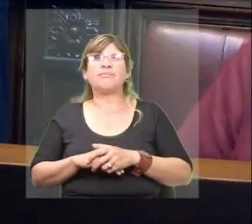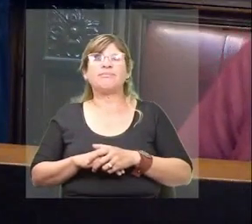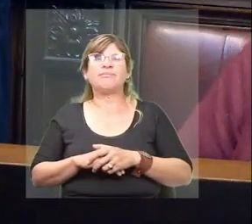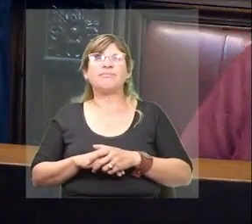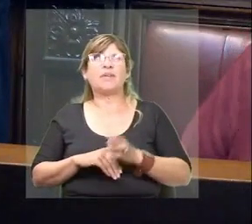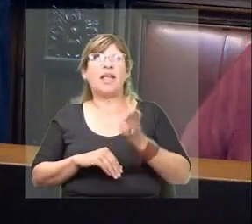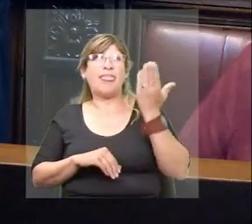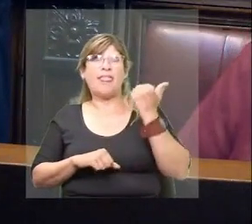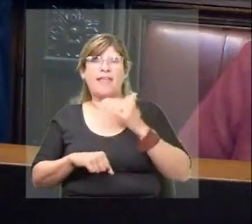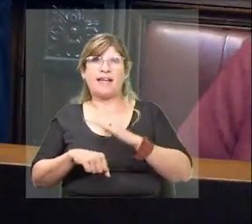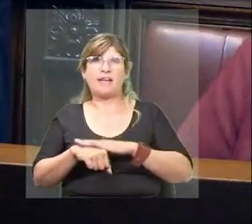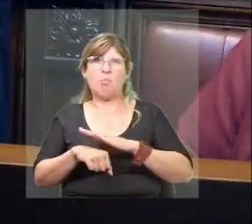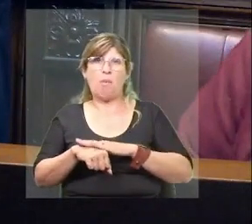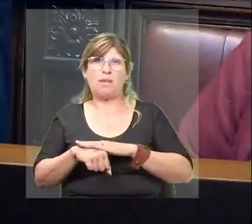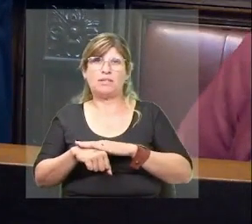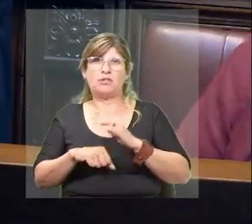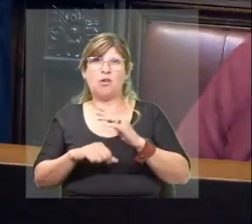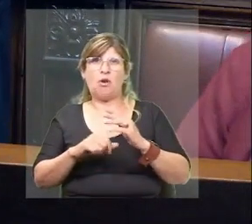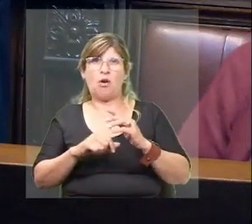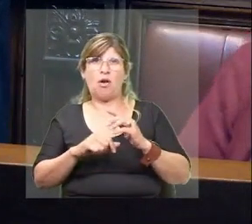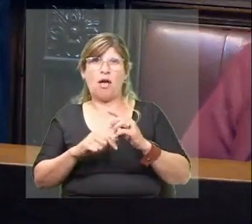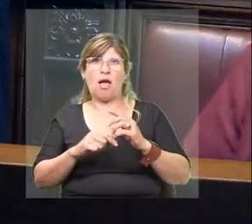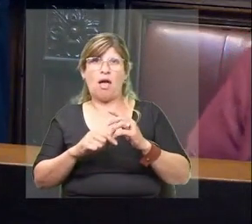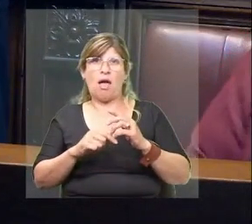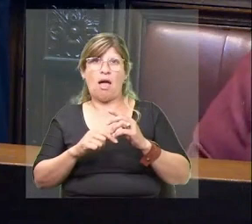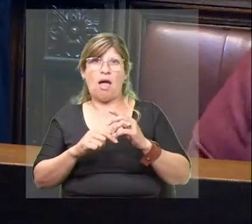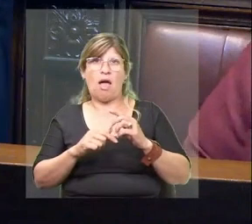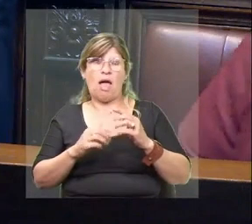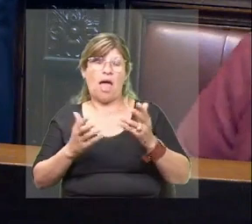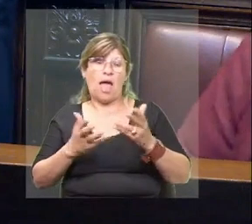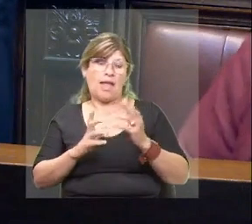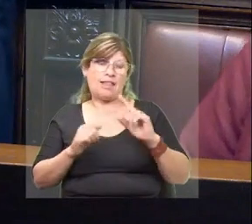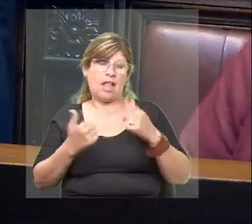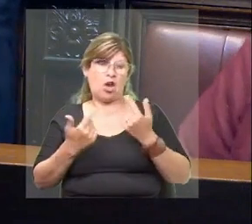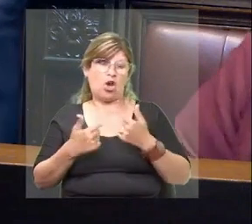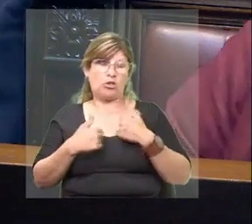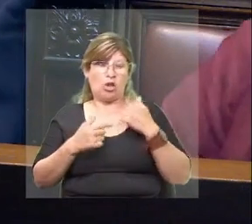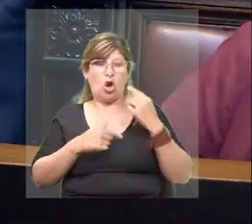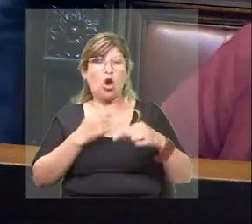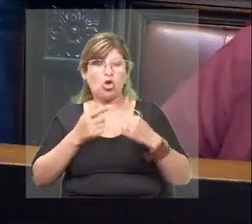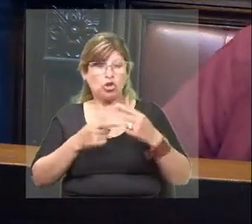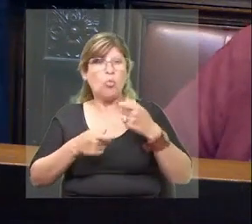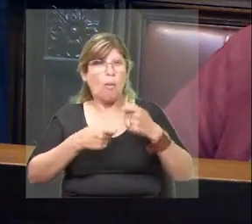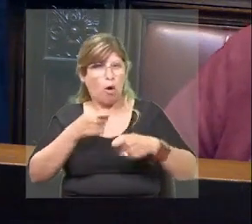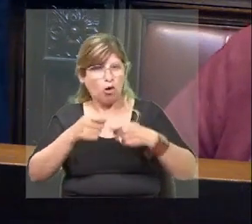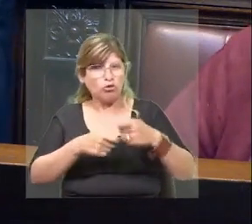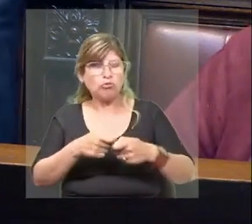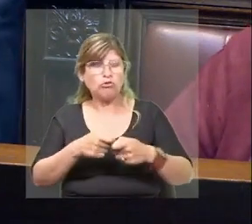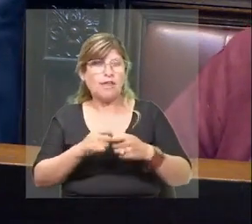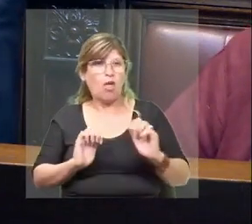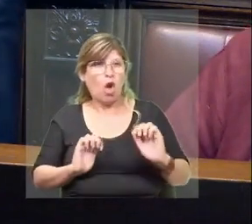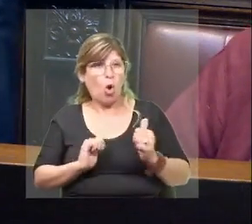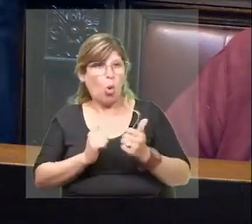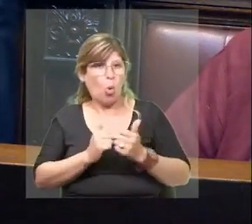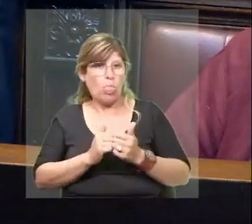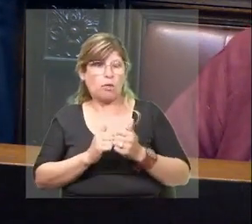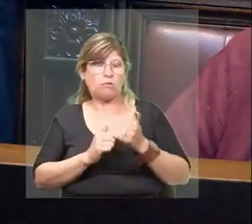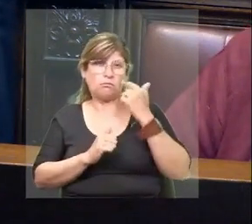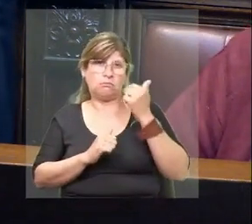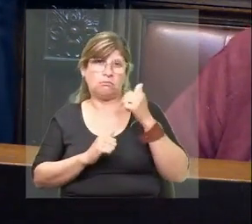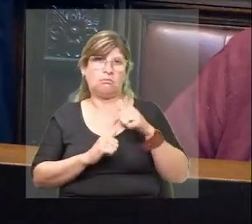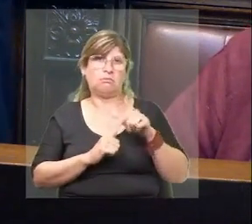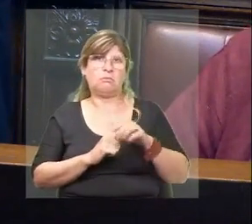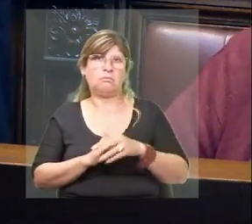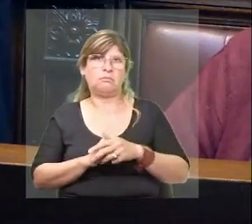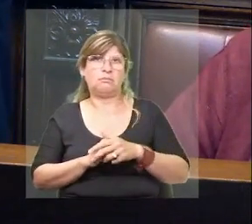Desde aquel momento hasta lo que habíamos estado y seguimos construyendo juntos